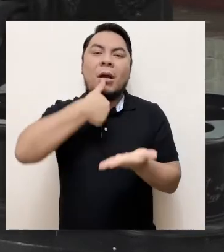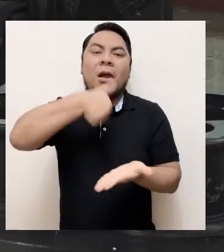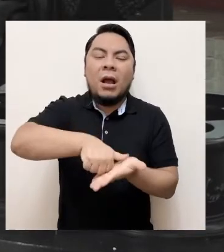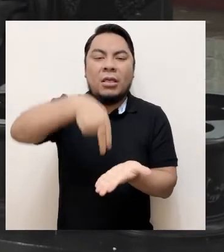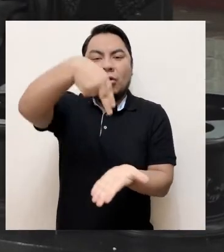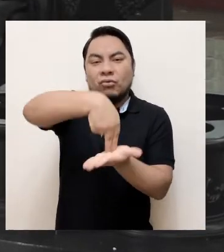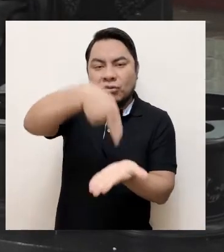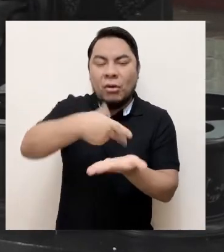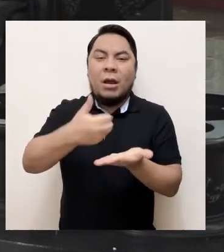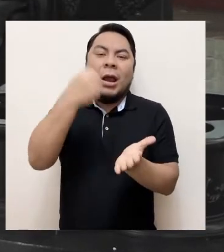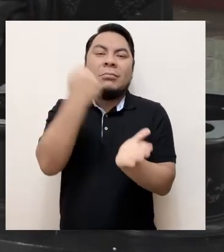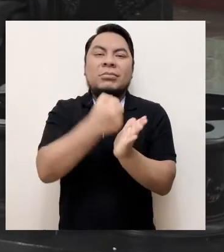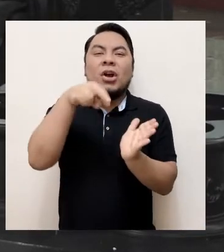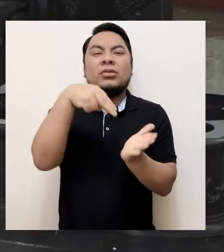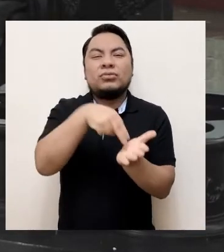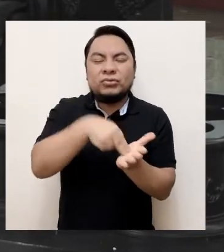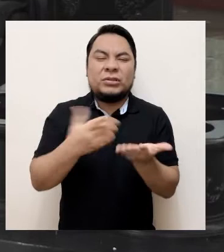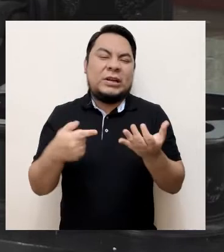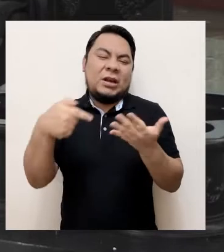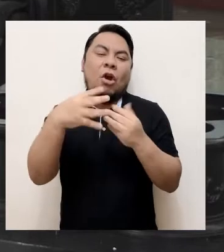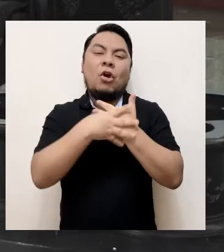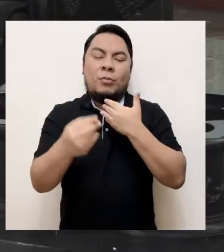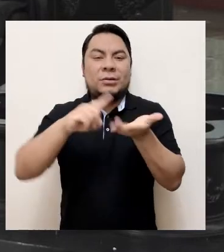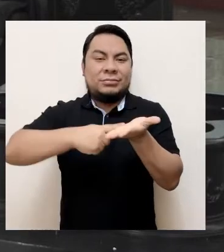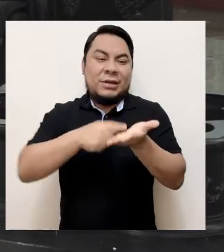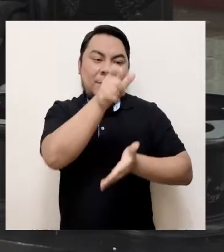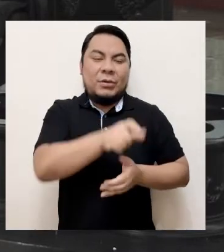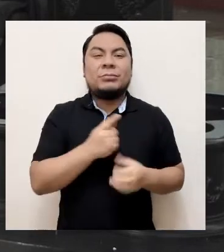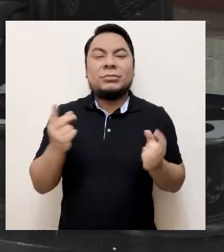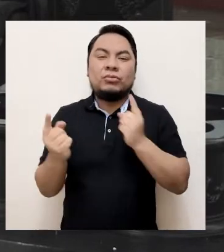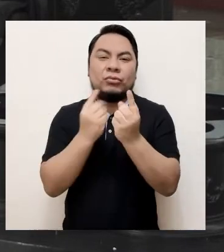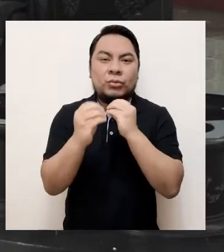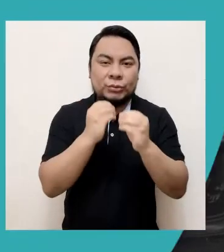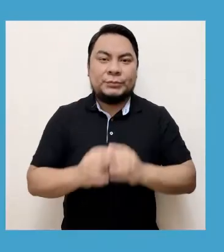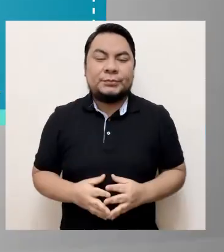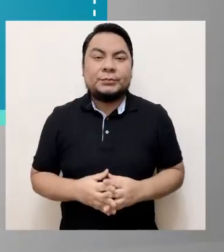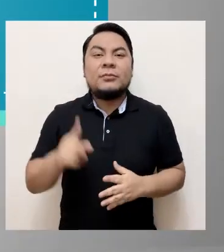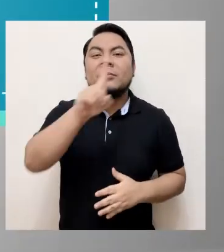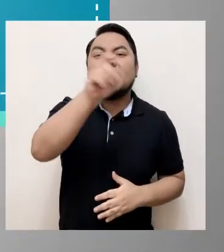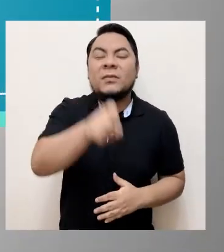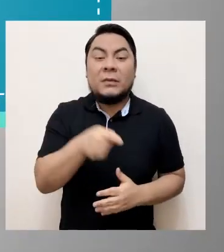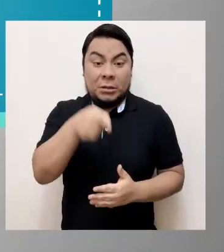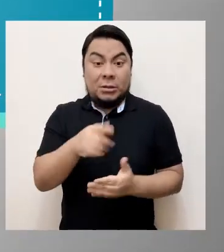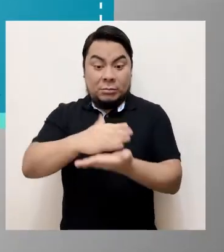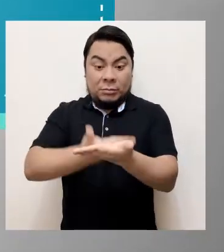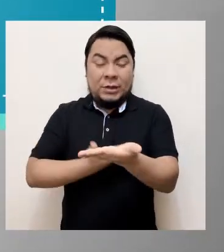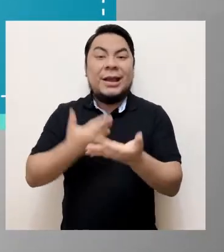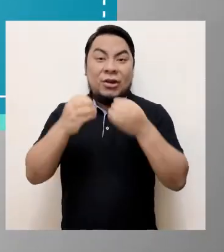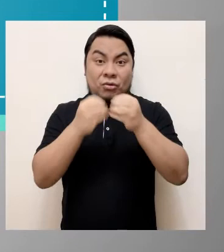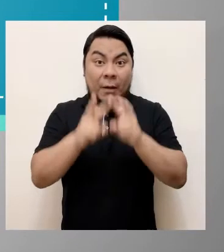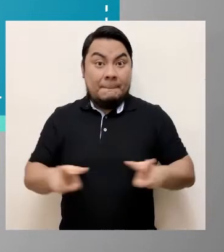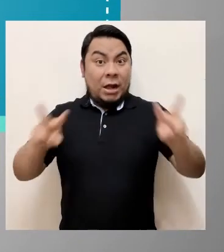contratos, cartas notariales, partida registral y la copia del DNI del solicitante. ¿Qué valor tiene un acta